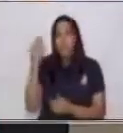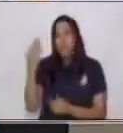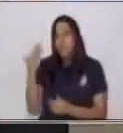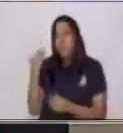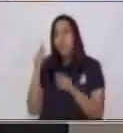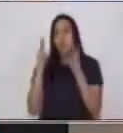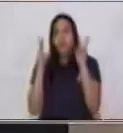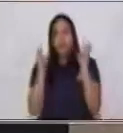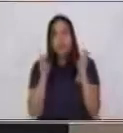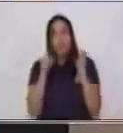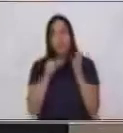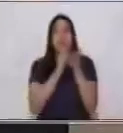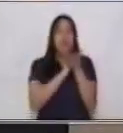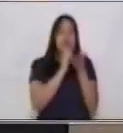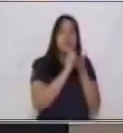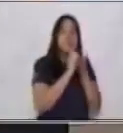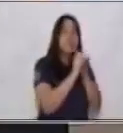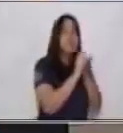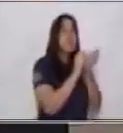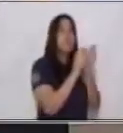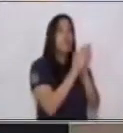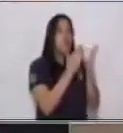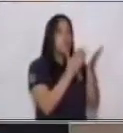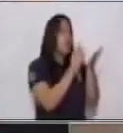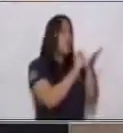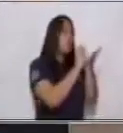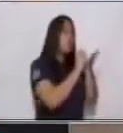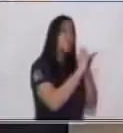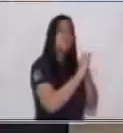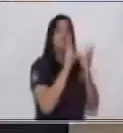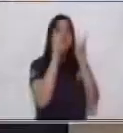tema, escribe en tu cuaderno, ¿qué es un texto informativo?